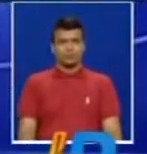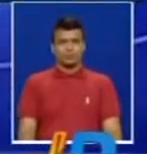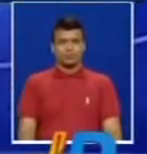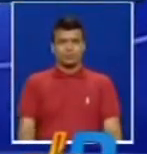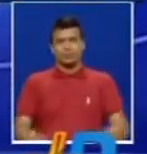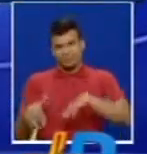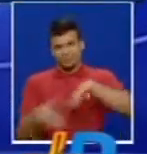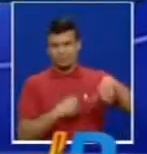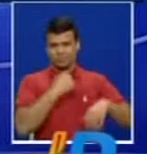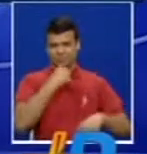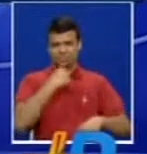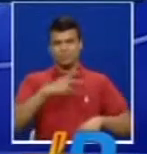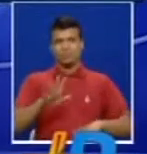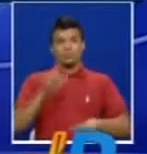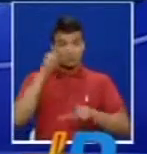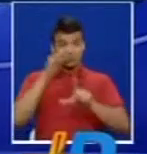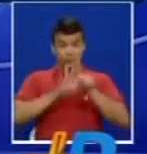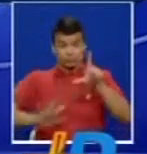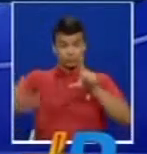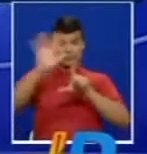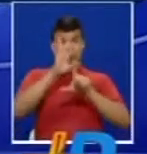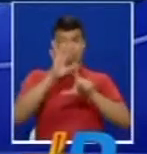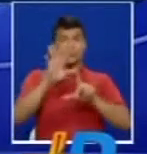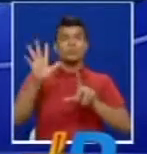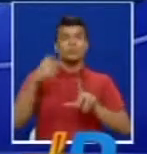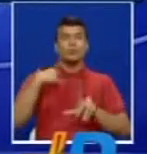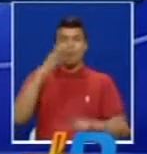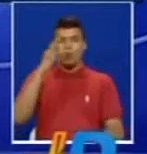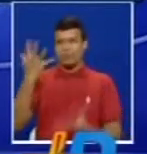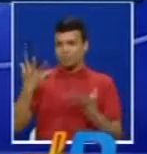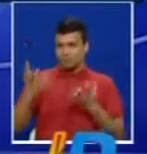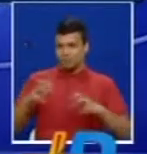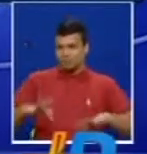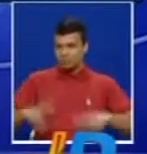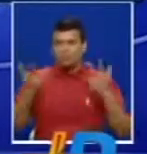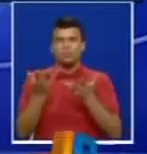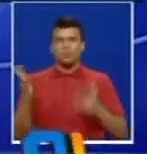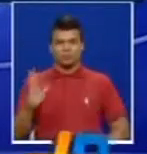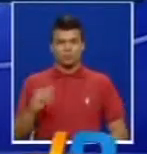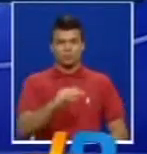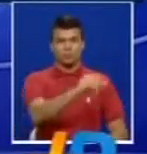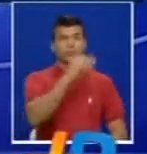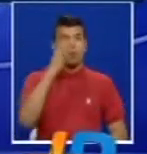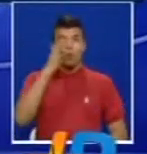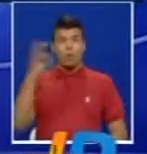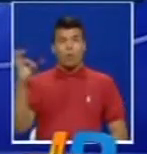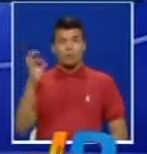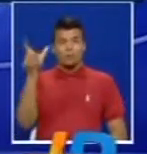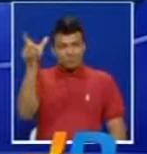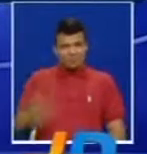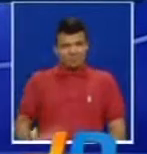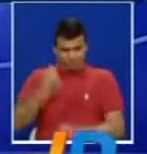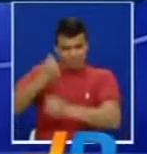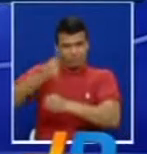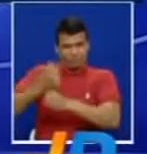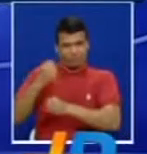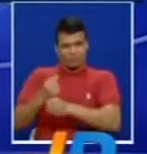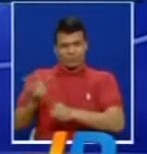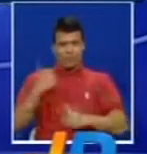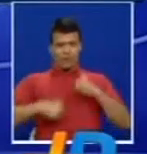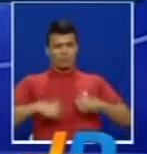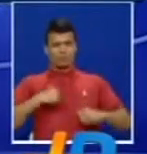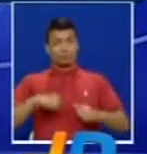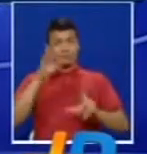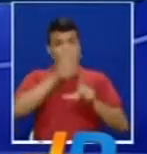Y en otras noticias, en video quedó registrado el intento de robo a una prendería en Buenaventura, en el que un empleado resultó herido. Las